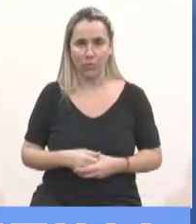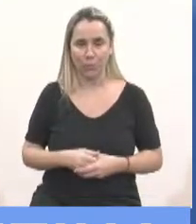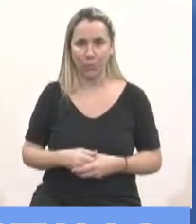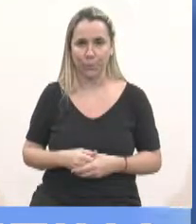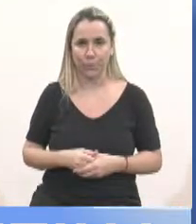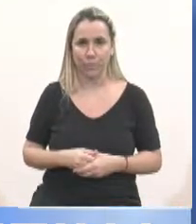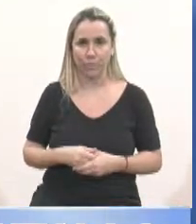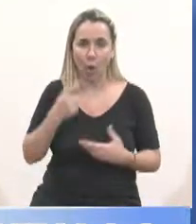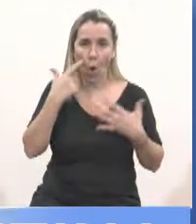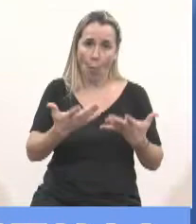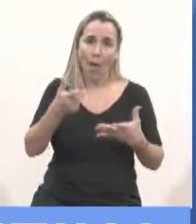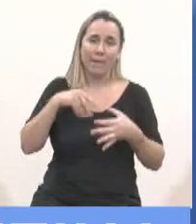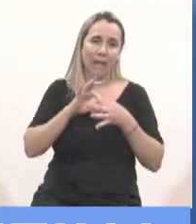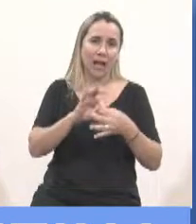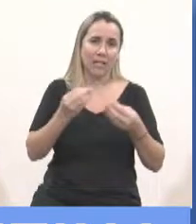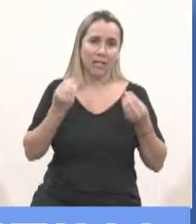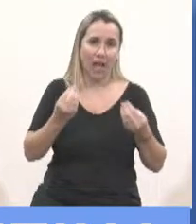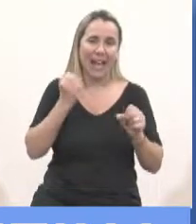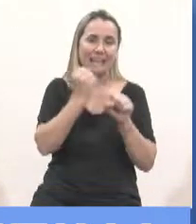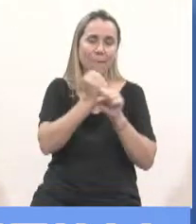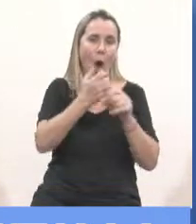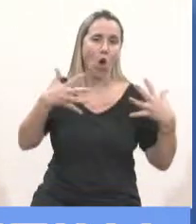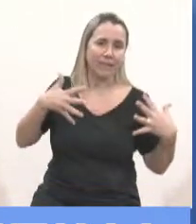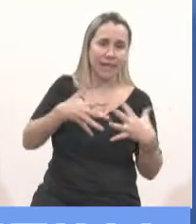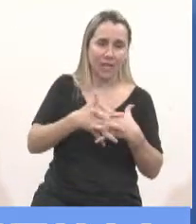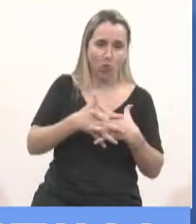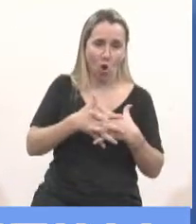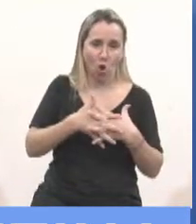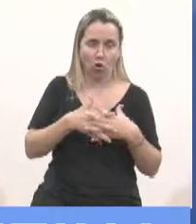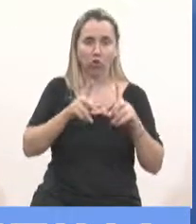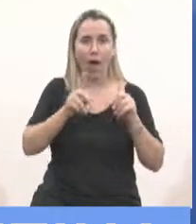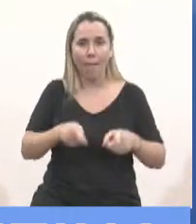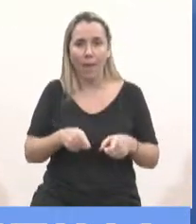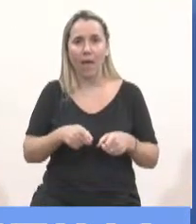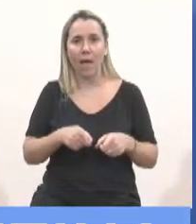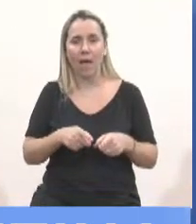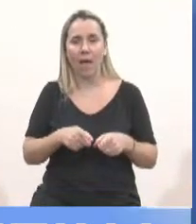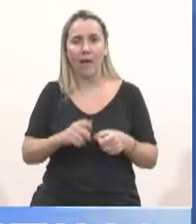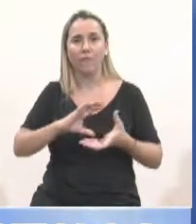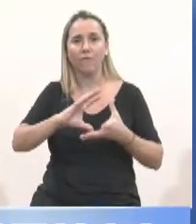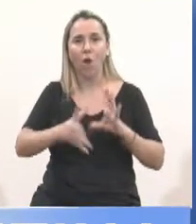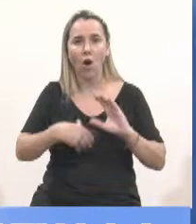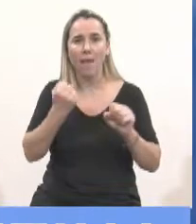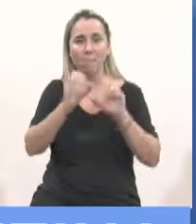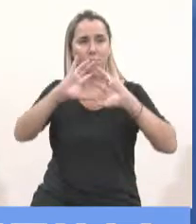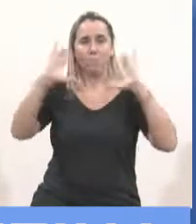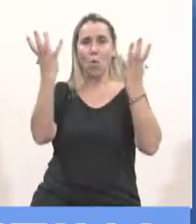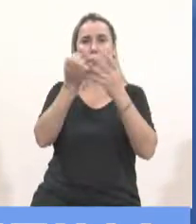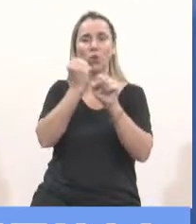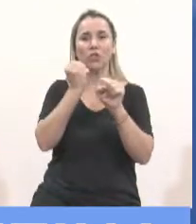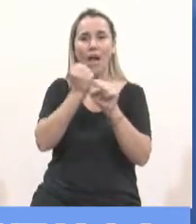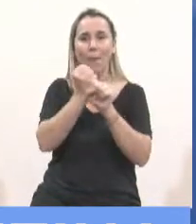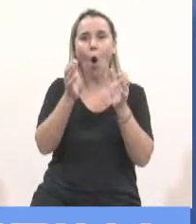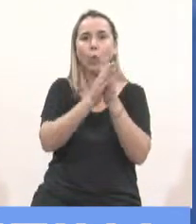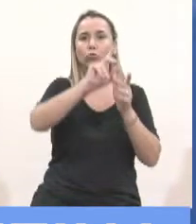También, obviamente, que ahí tenía que ver mucho que ver el tema de trabajo de integración y también el esquema que teníamos en el mundo de trabajo con